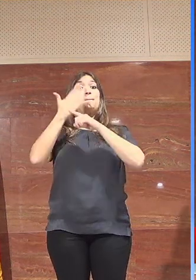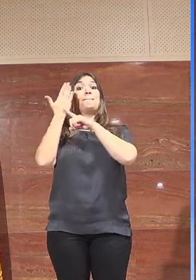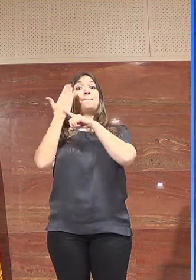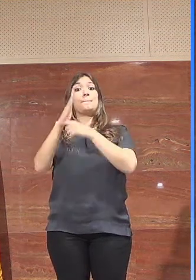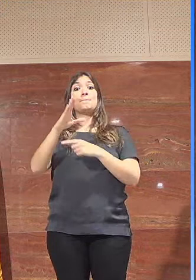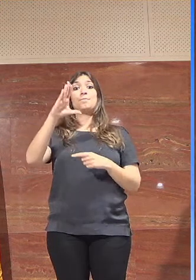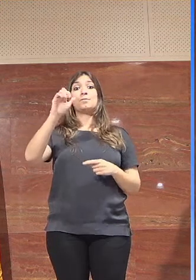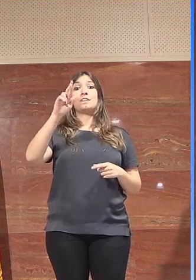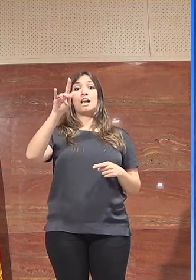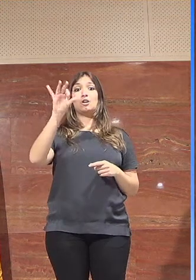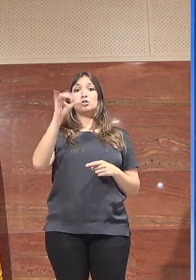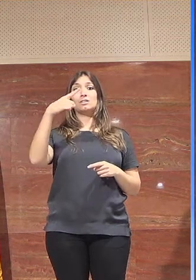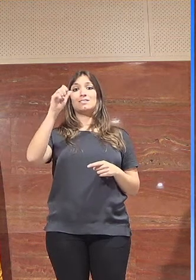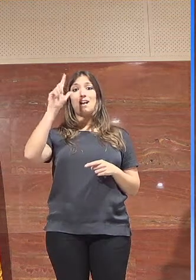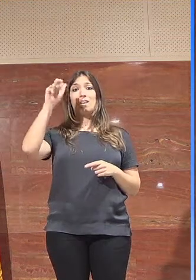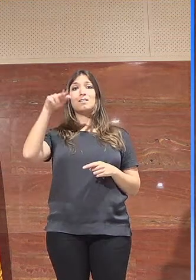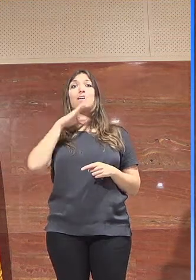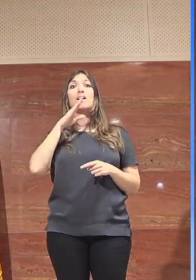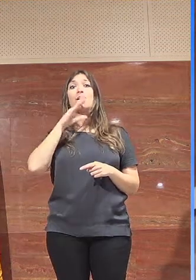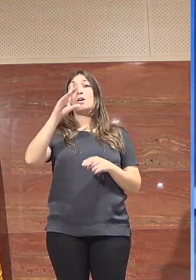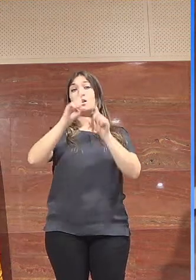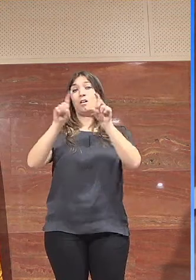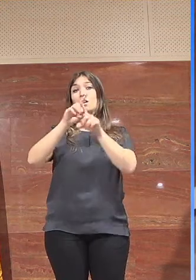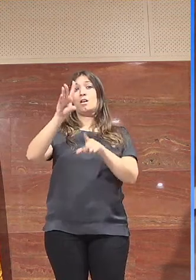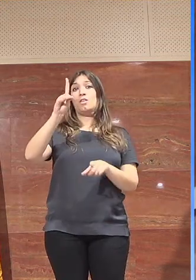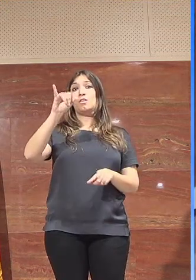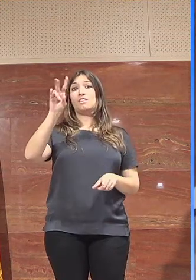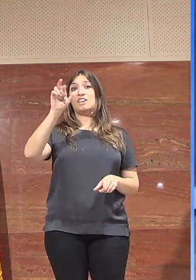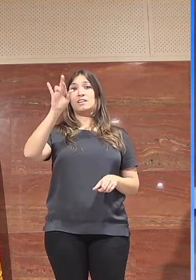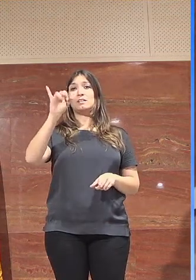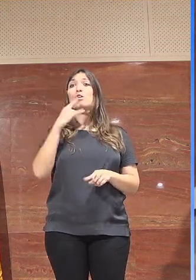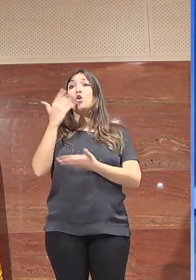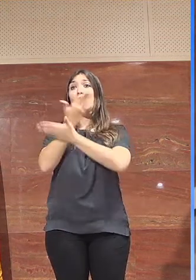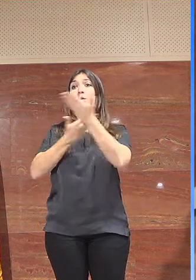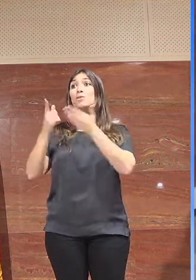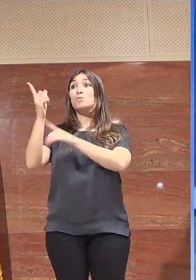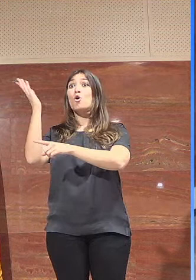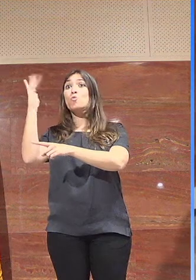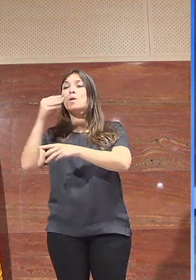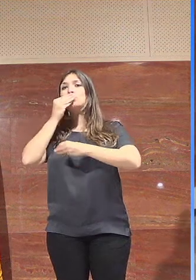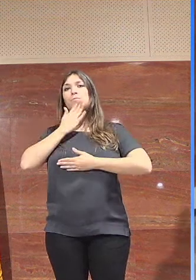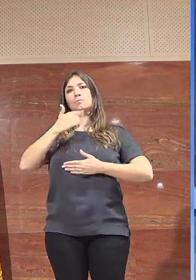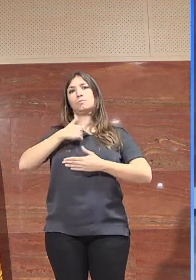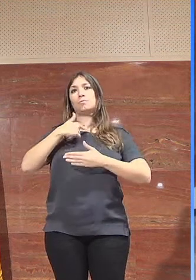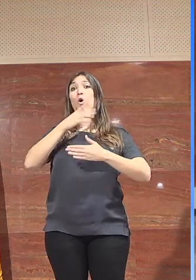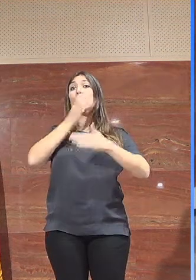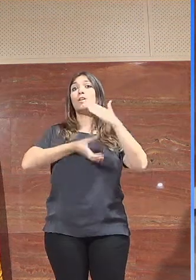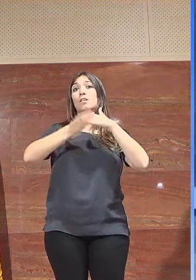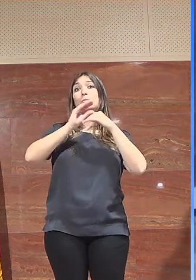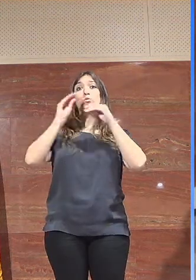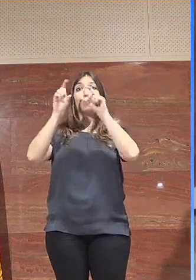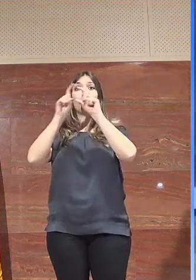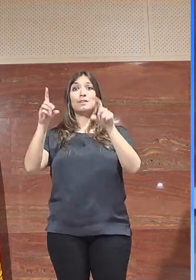de Carlos Galán, de Diversia, puesto que ha sido una colaboración entre el CEAPAT y la empresa